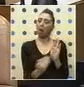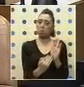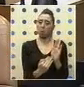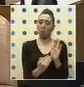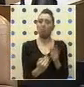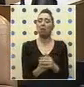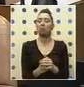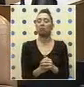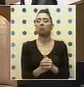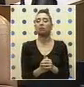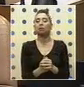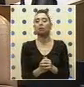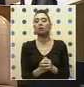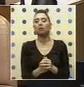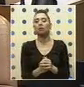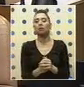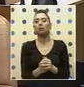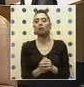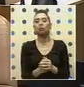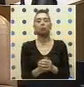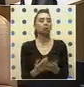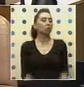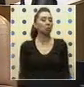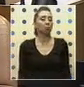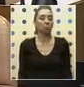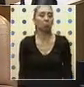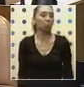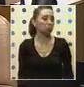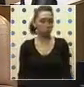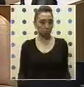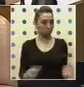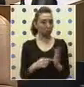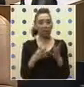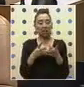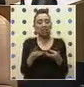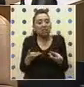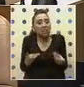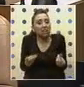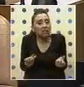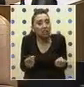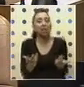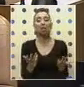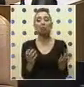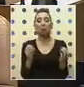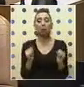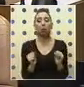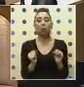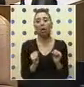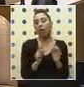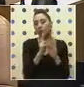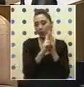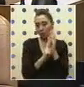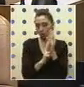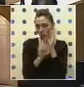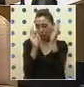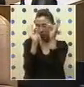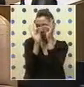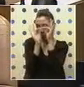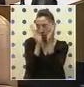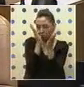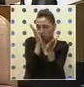Pero siendo una cosa sencilla, porque es de toda justicia regular de manera más exacta y estricta,